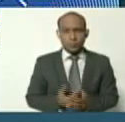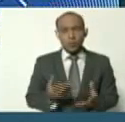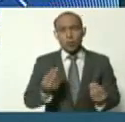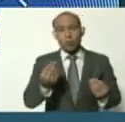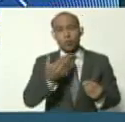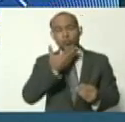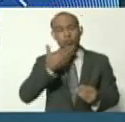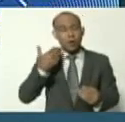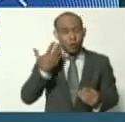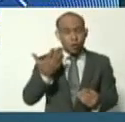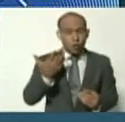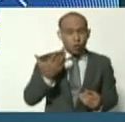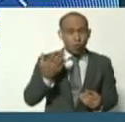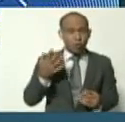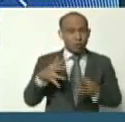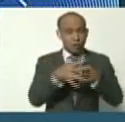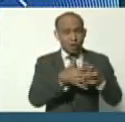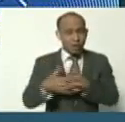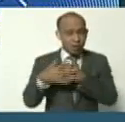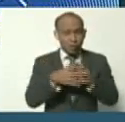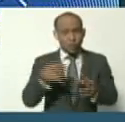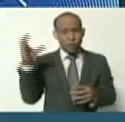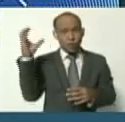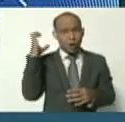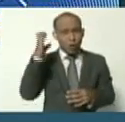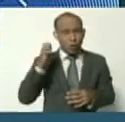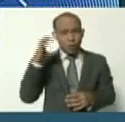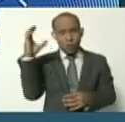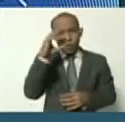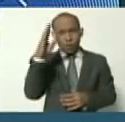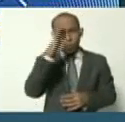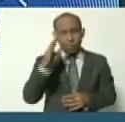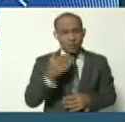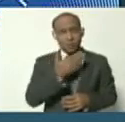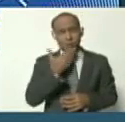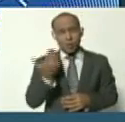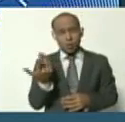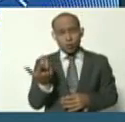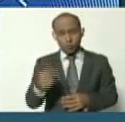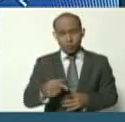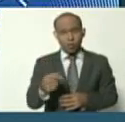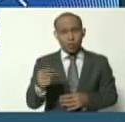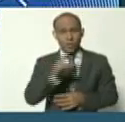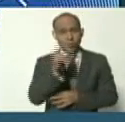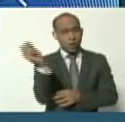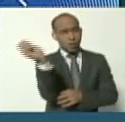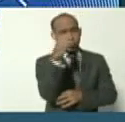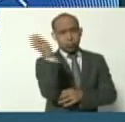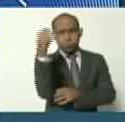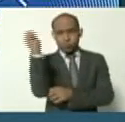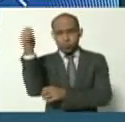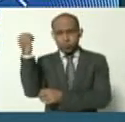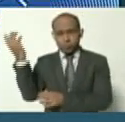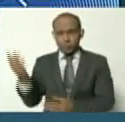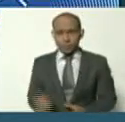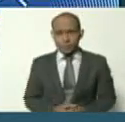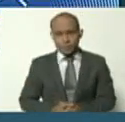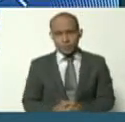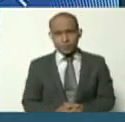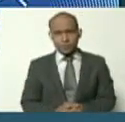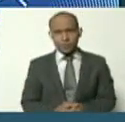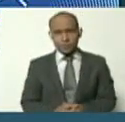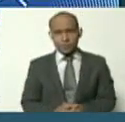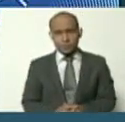Unidos, Europa, Colombia y Brasil, muchísimo mejor, que son los países, bueno, que se jacta de